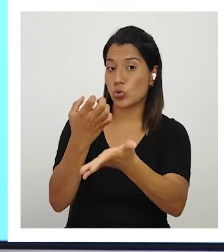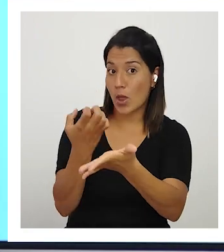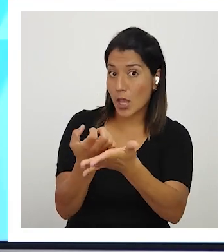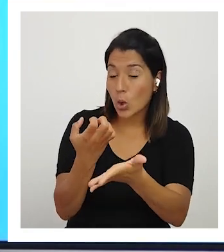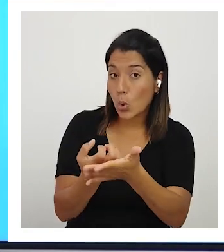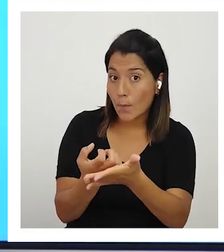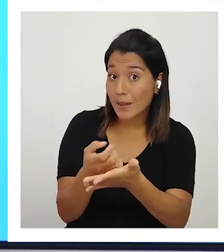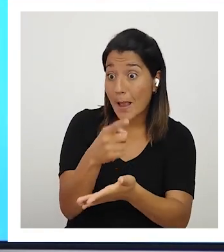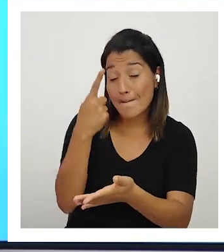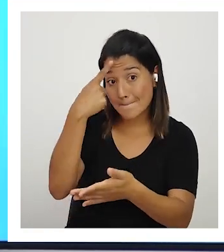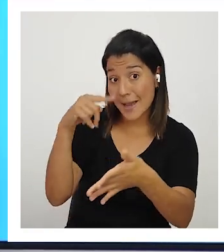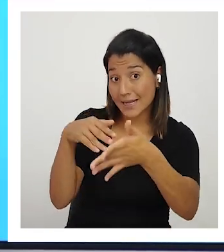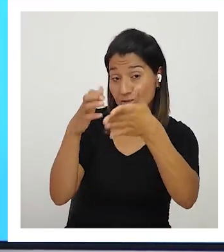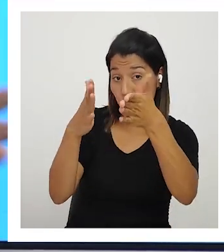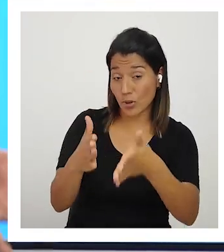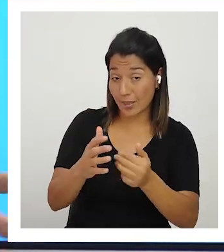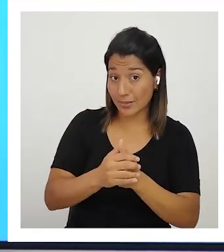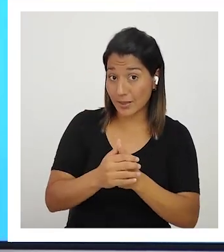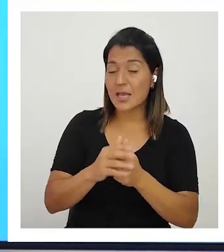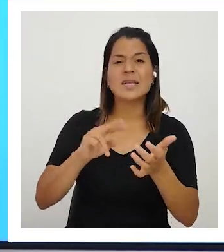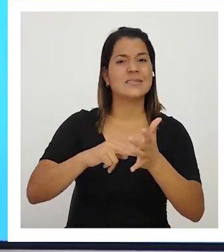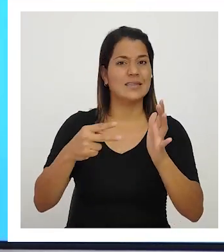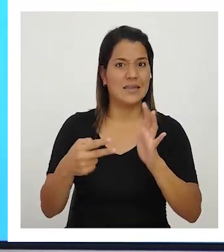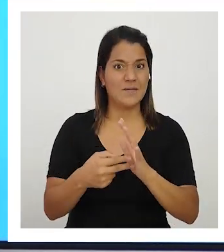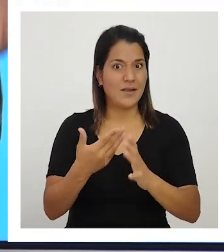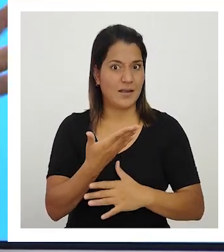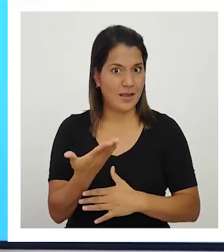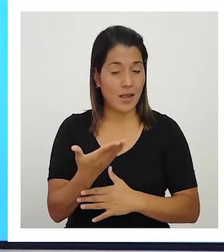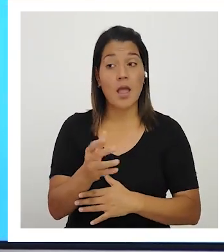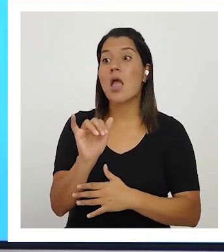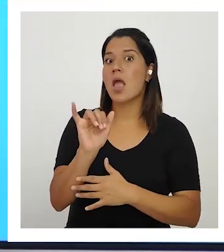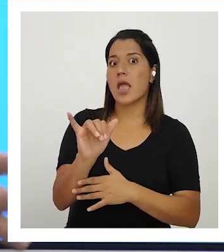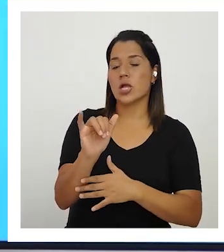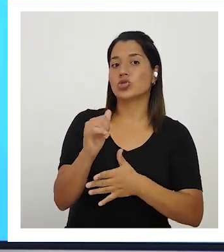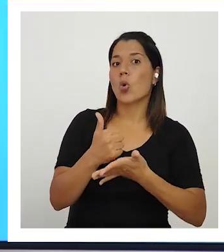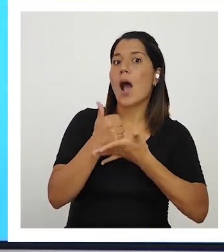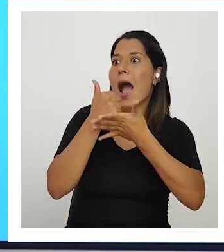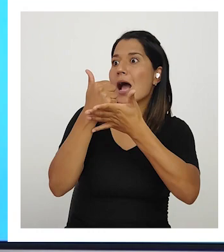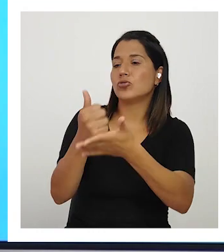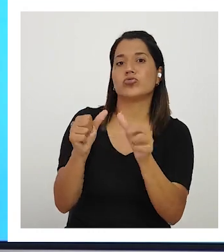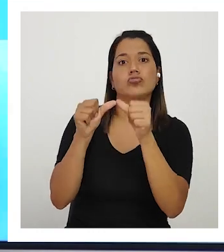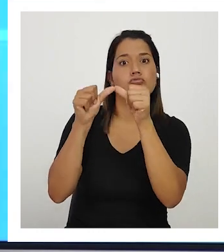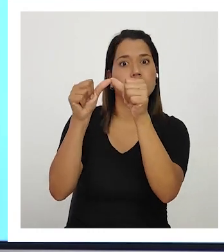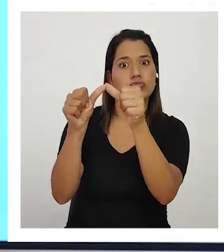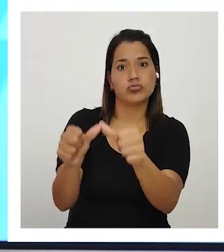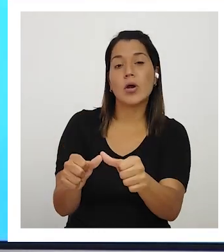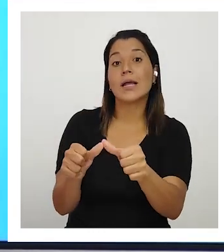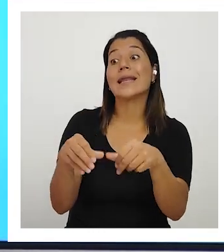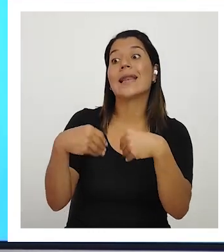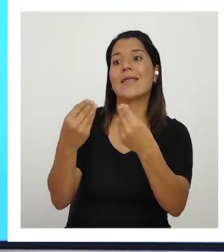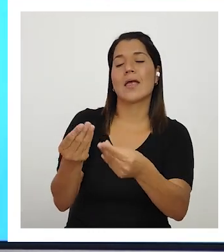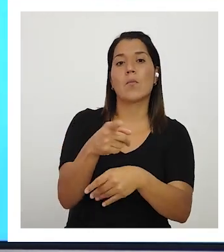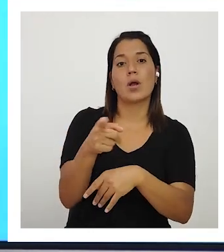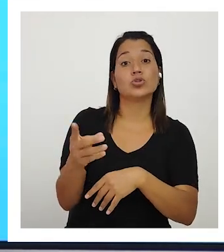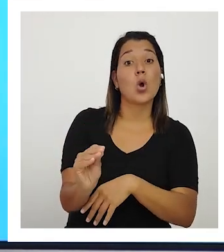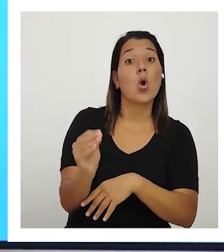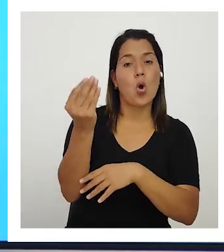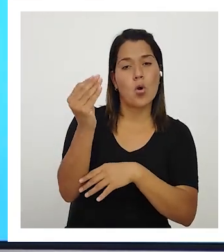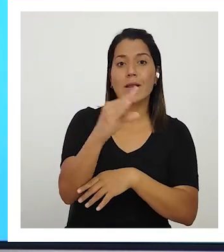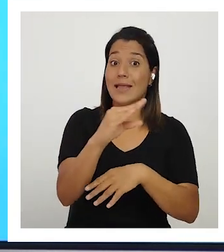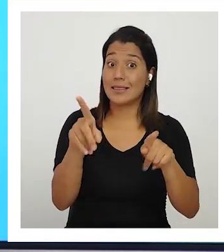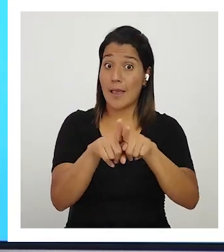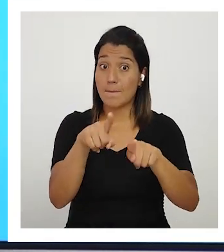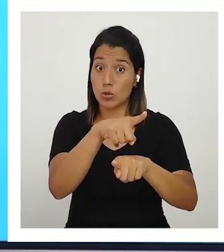los estudiantes. Es decir, eso es una ayuda permanente que los jóvenes tienen. Además, recordemos